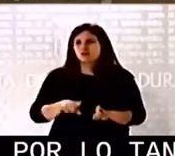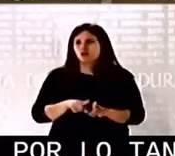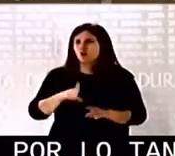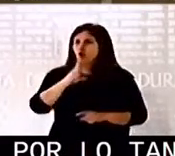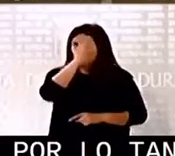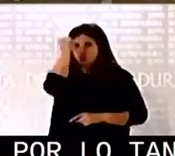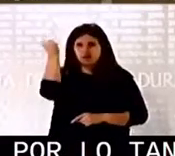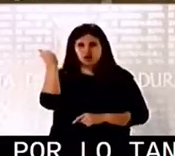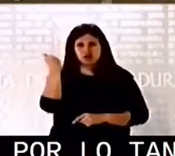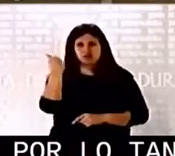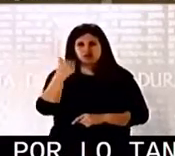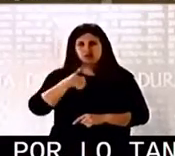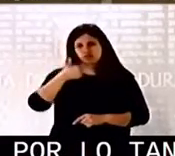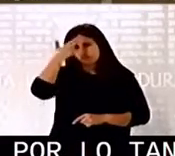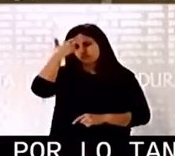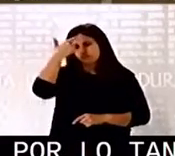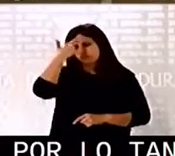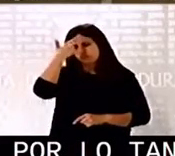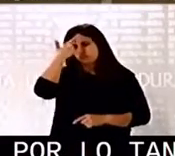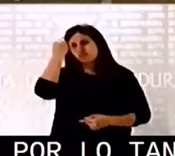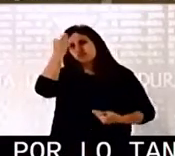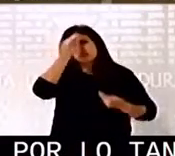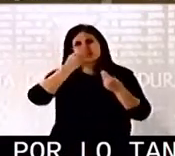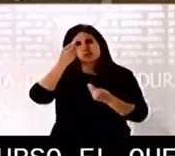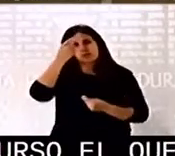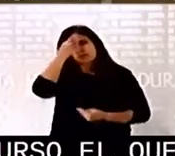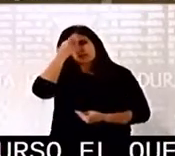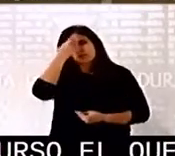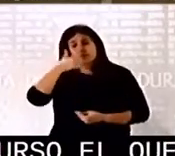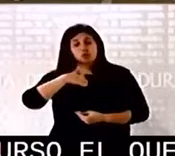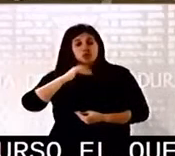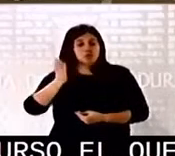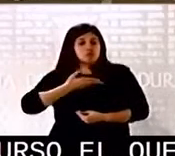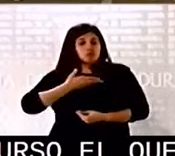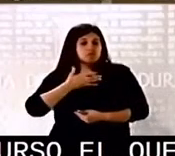de nuestro discurso el que a mí no me puede pasar.